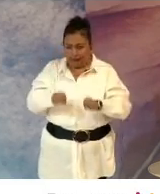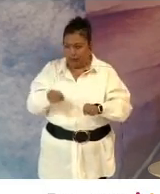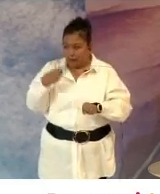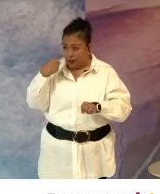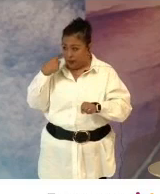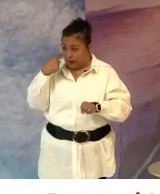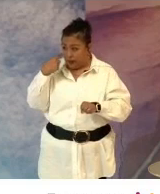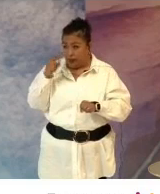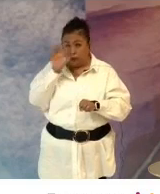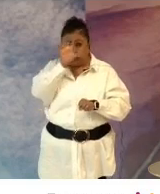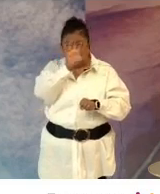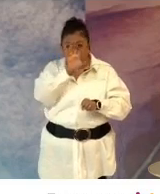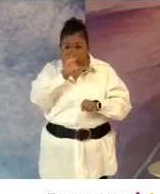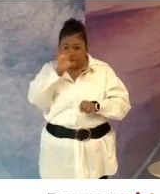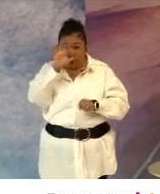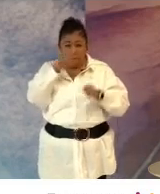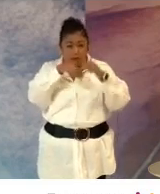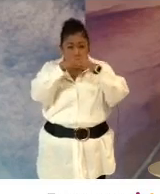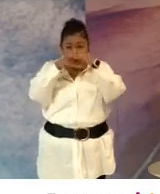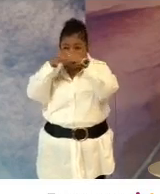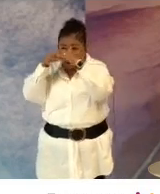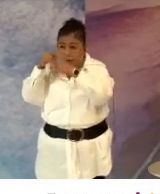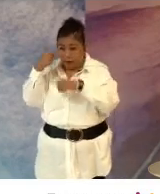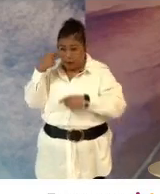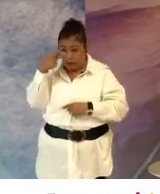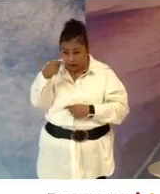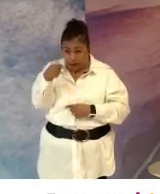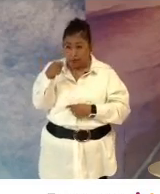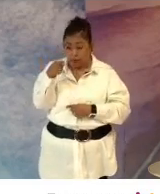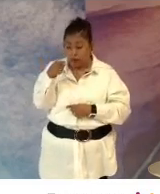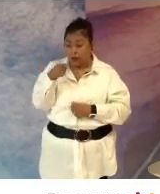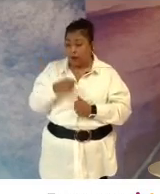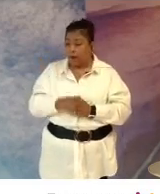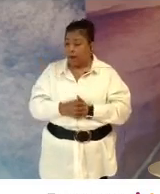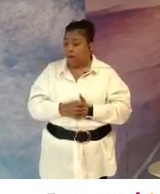todos estos sectores y límites, y donde